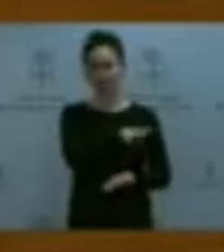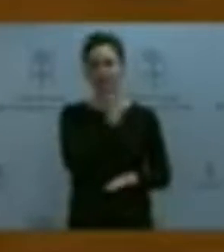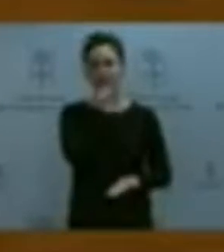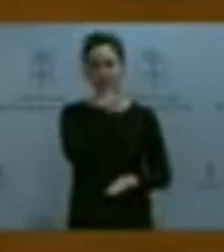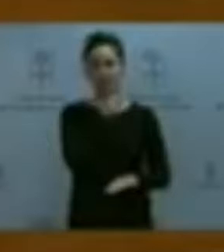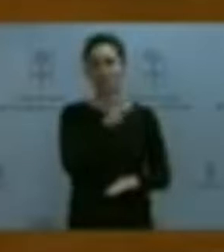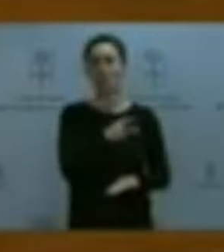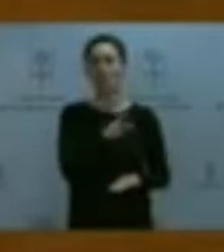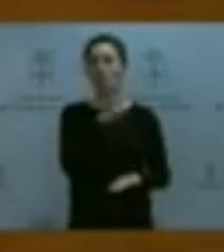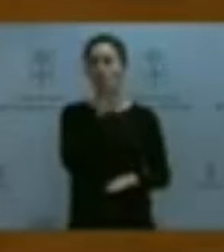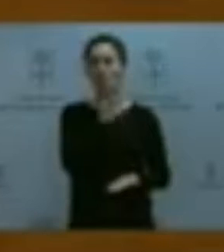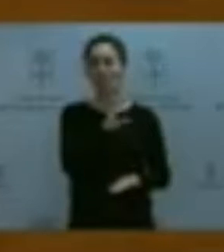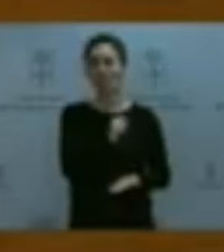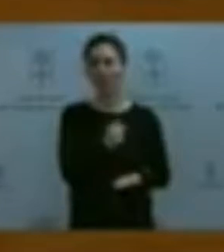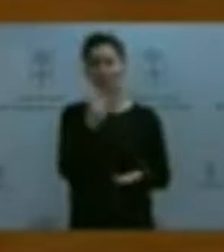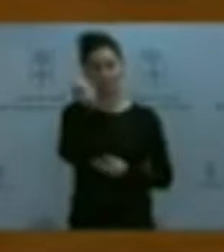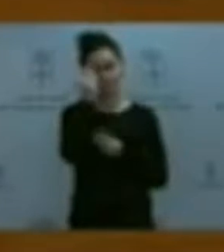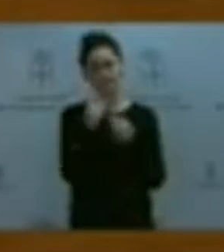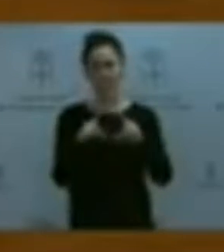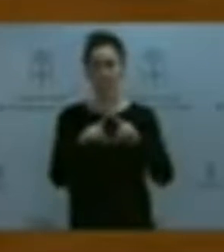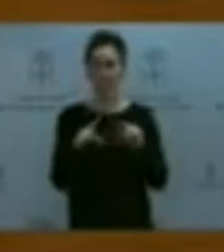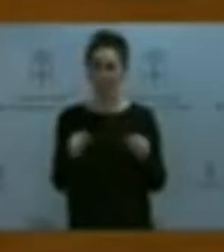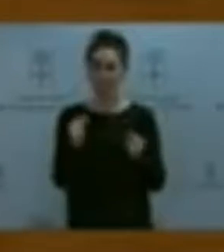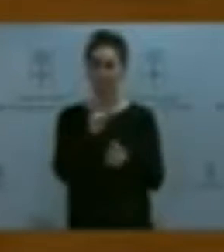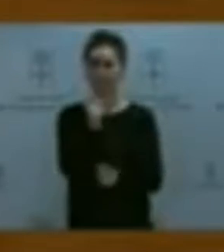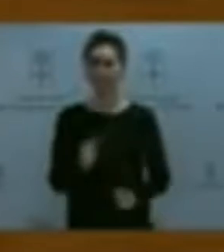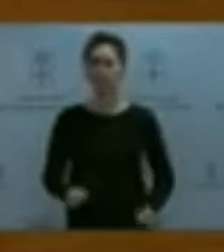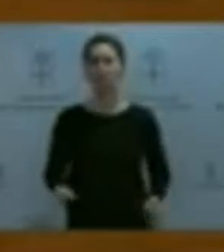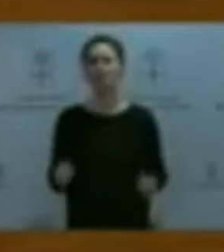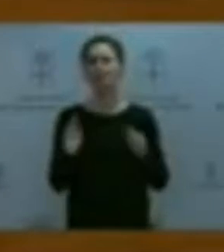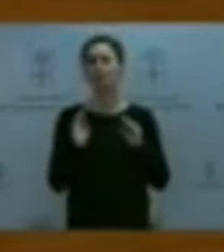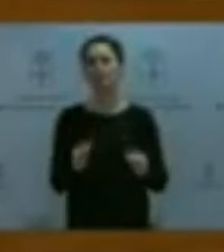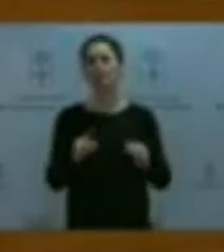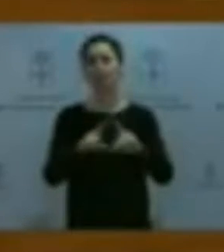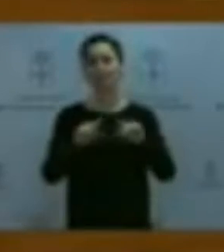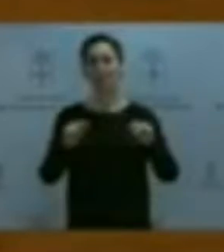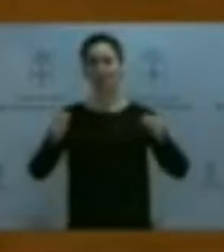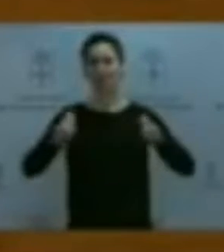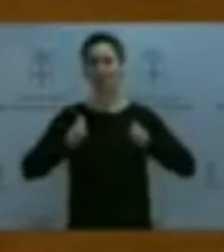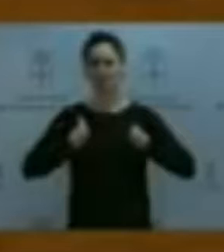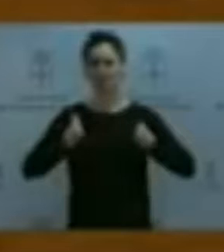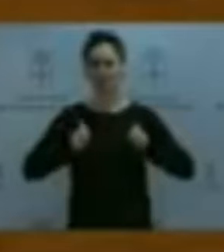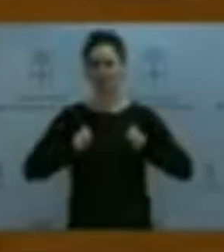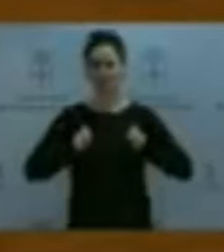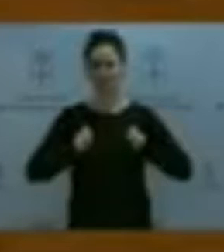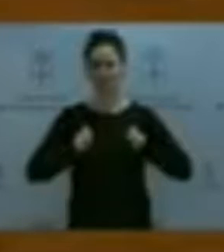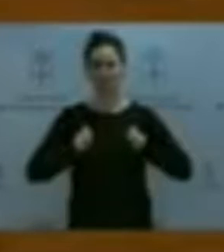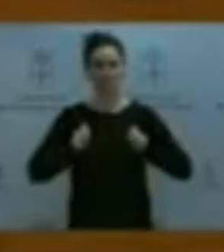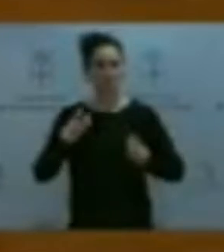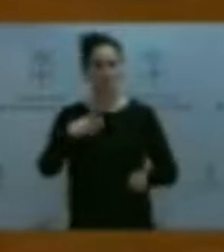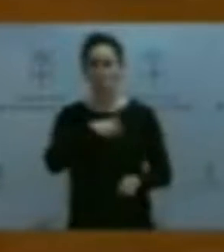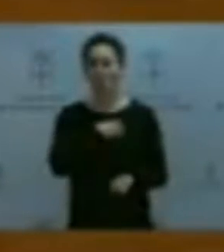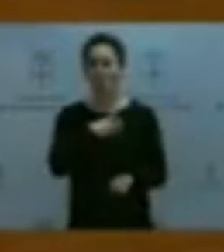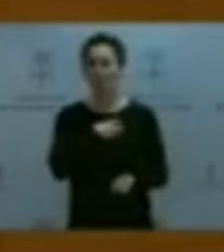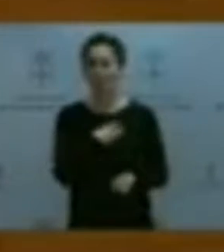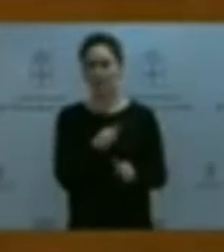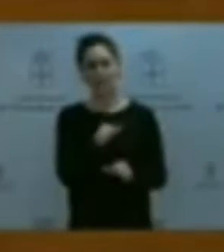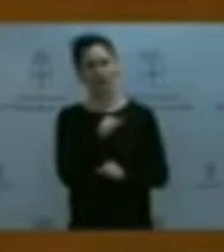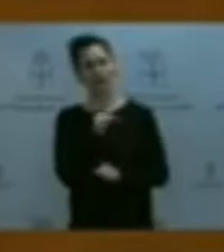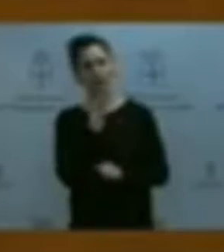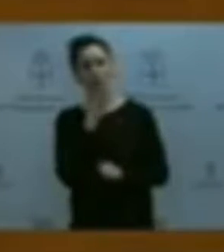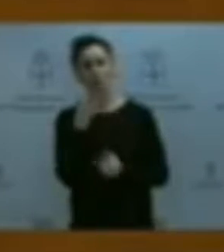sus presupuestos y los asturianos no están para que en 4 años, es decir, a una media de 5